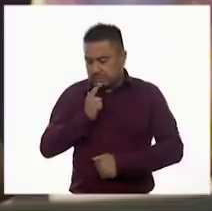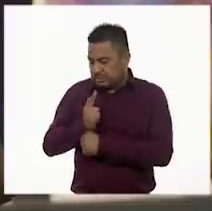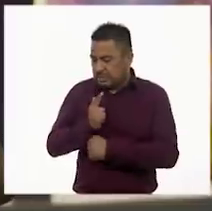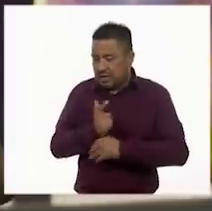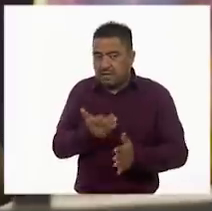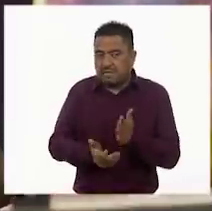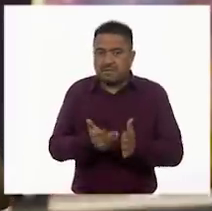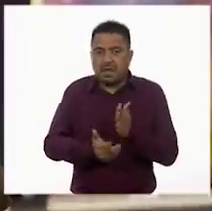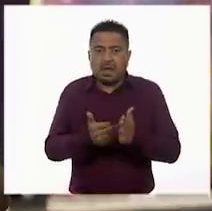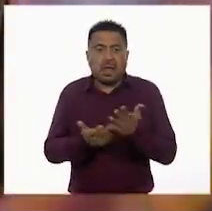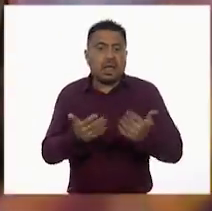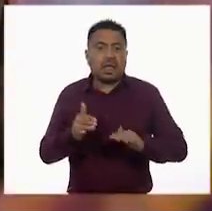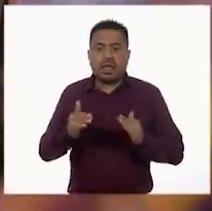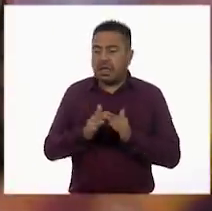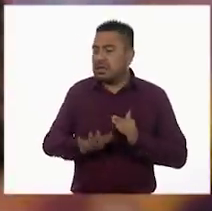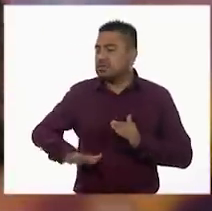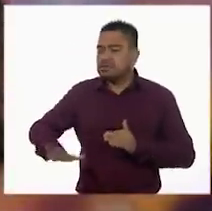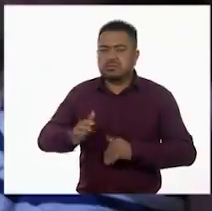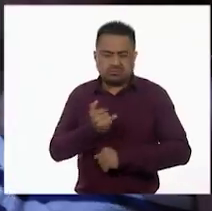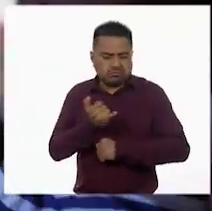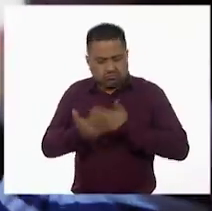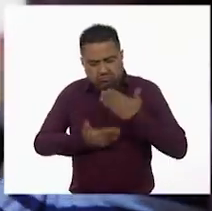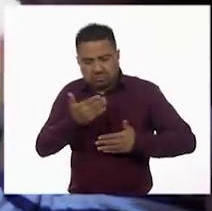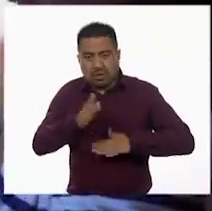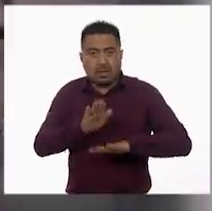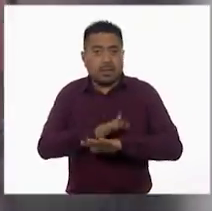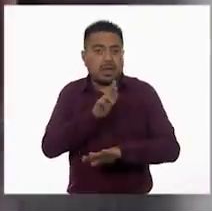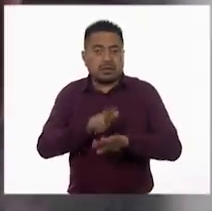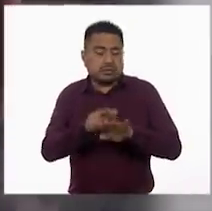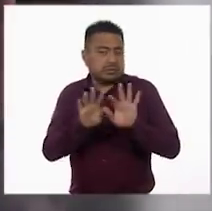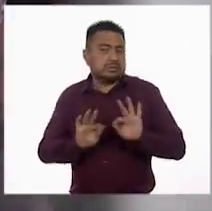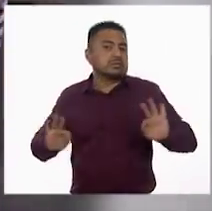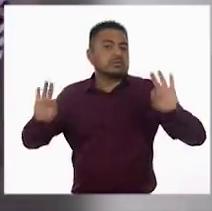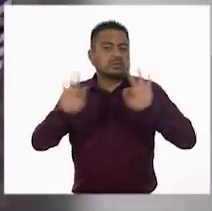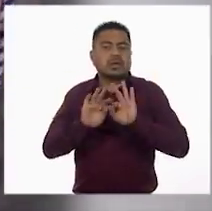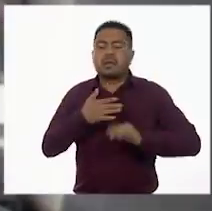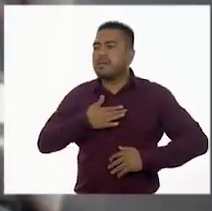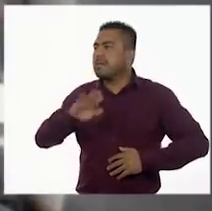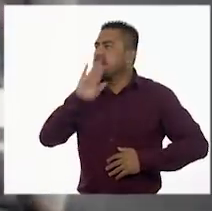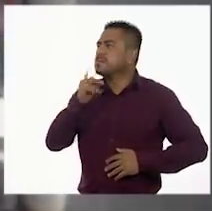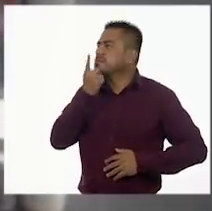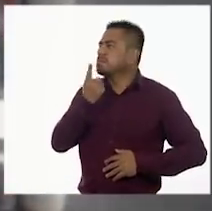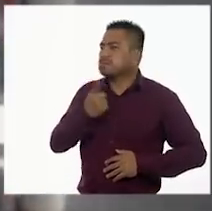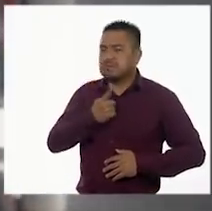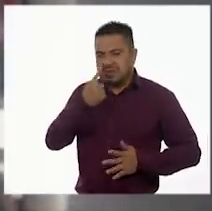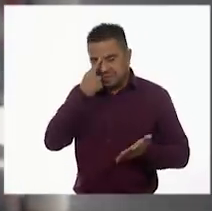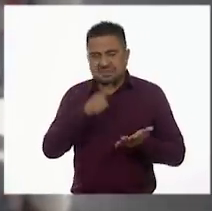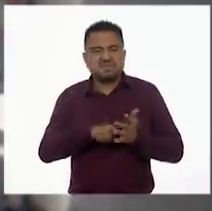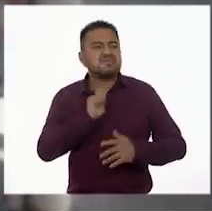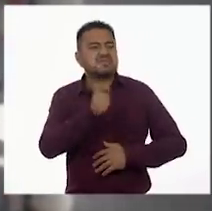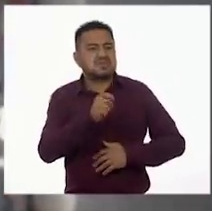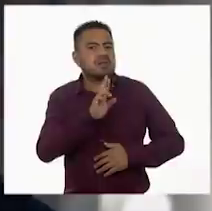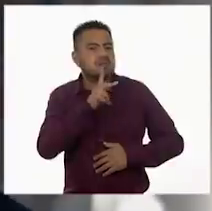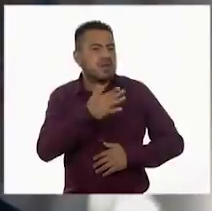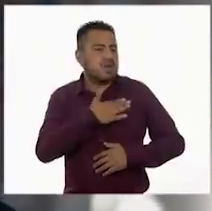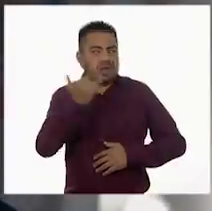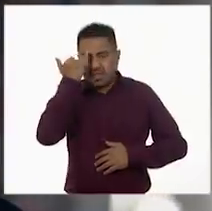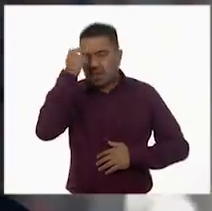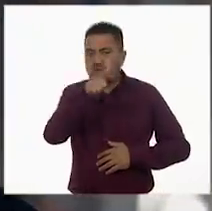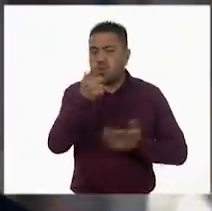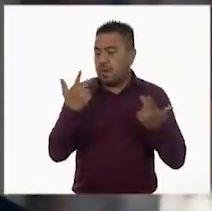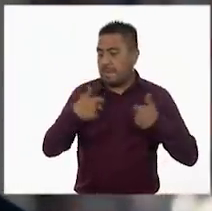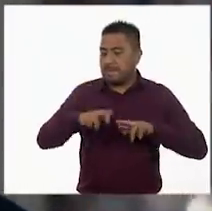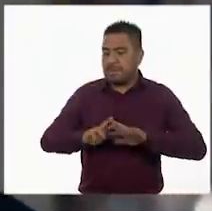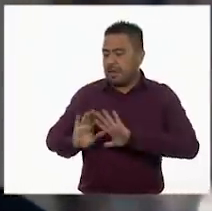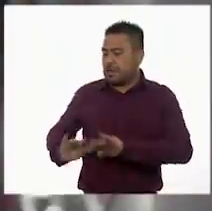descubrir. Y aunque en casa el estudio siempre era lo más importante, mi mamá me decía, creo que sería buena idea que seas